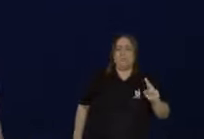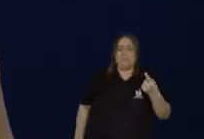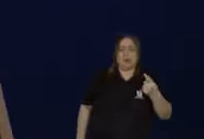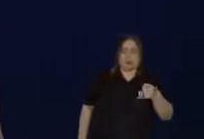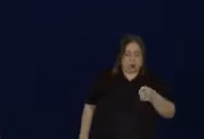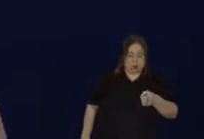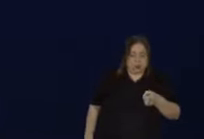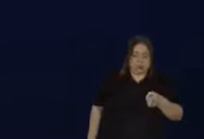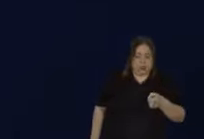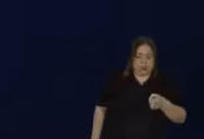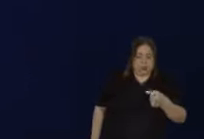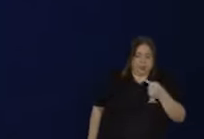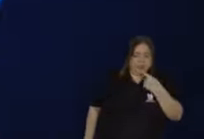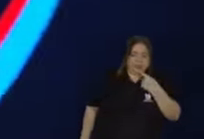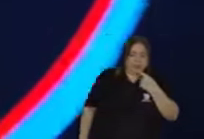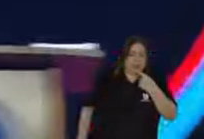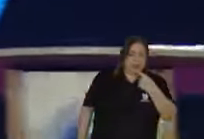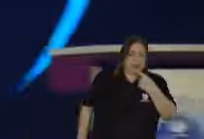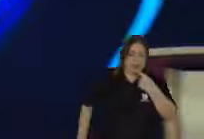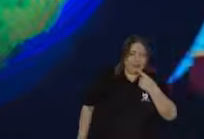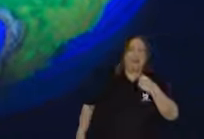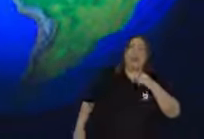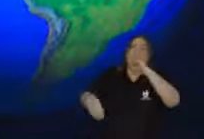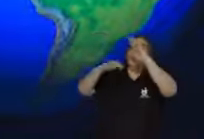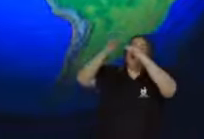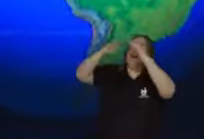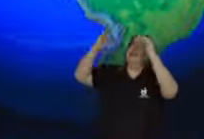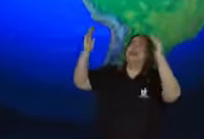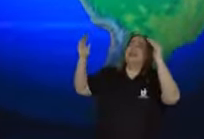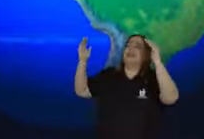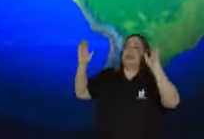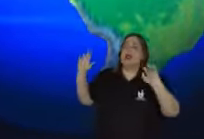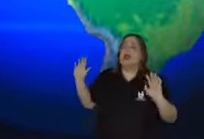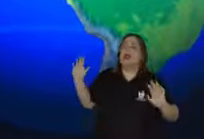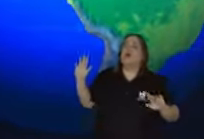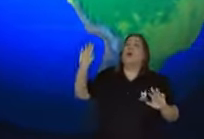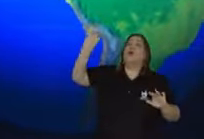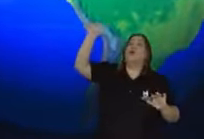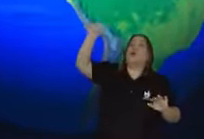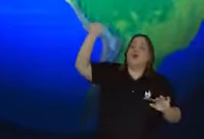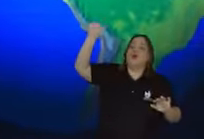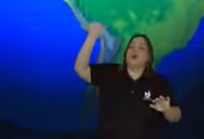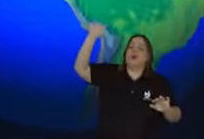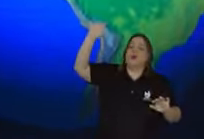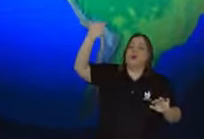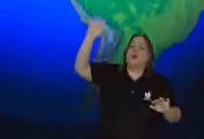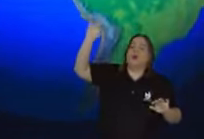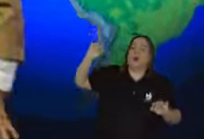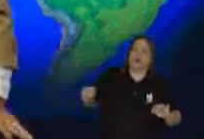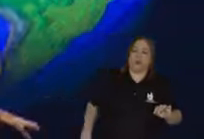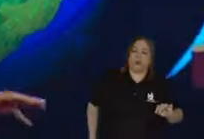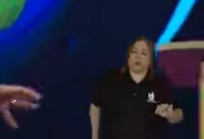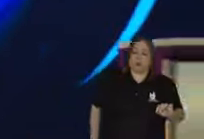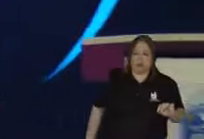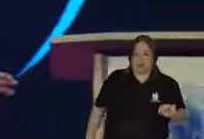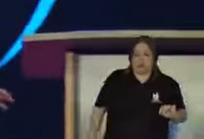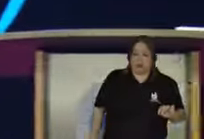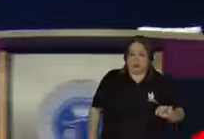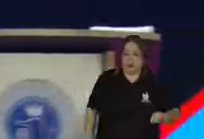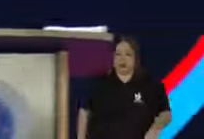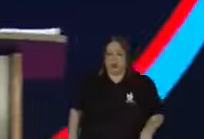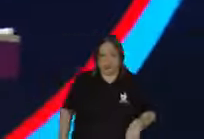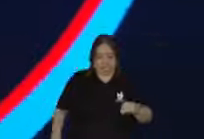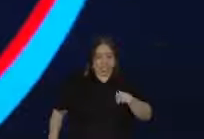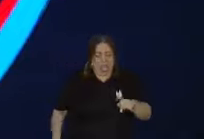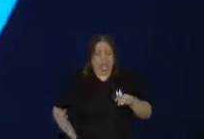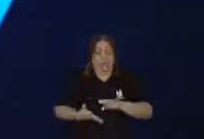hombre Nabucodonosor fue gritar, el cielo gobierna, el cielo gobierna. El cielo gobierna. Había aprendido